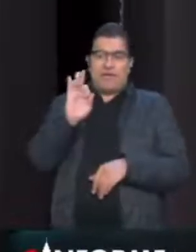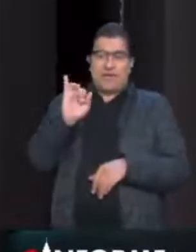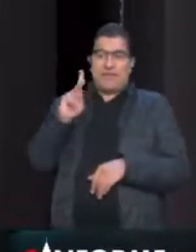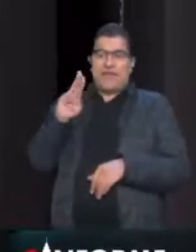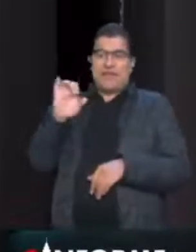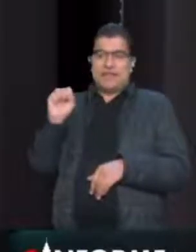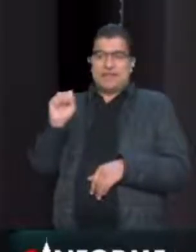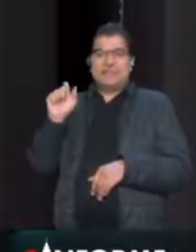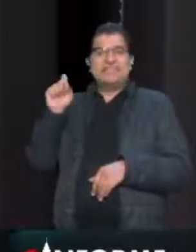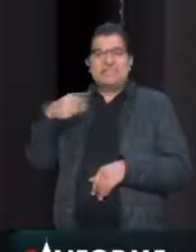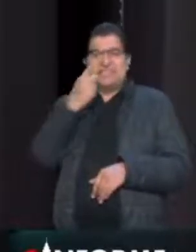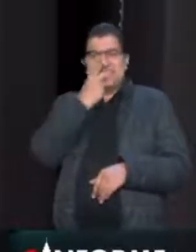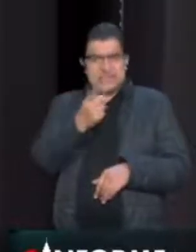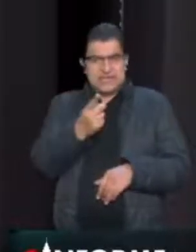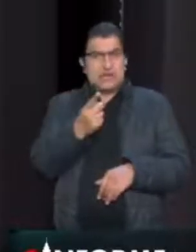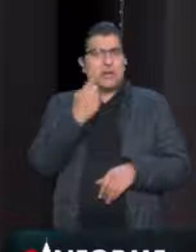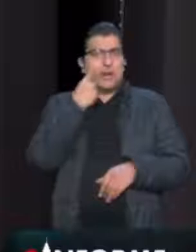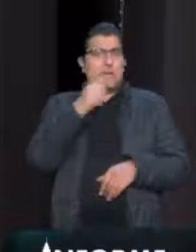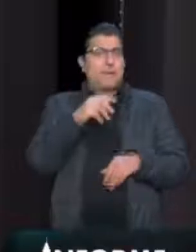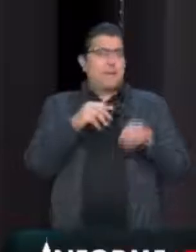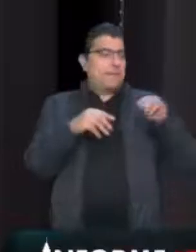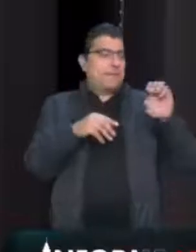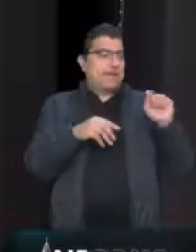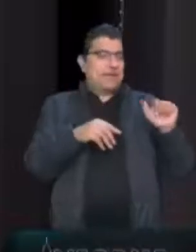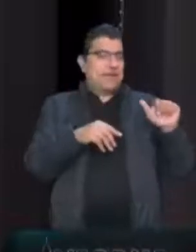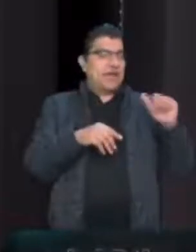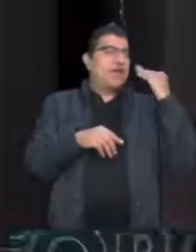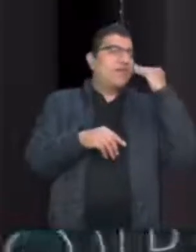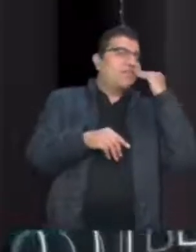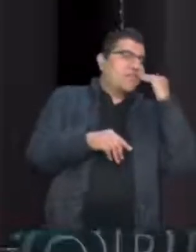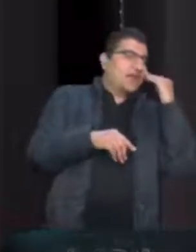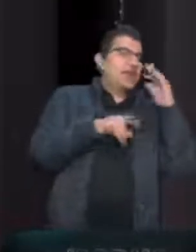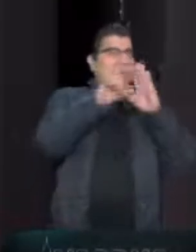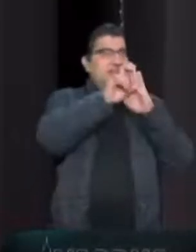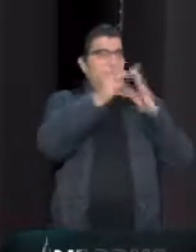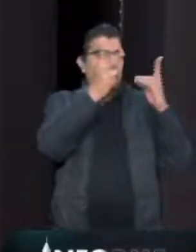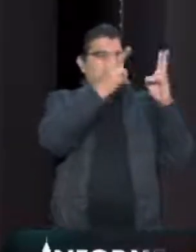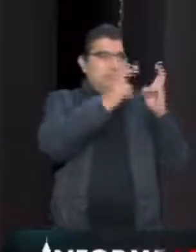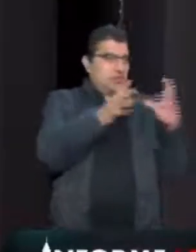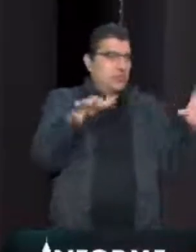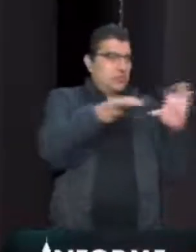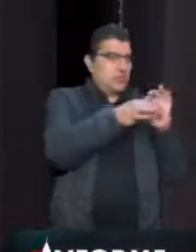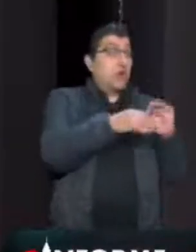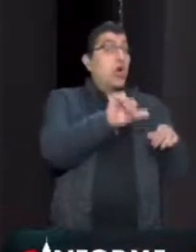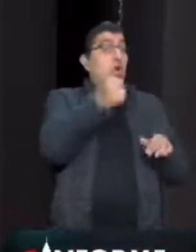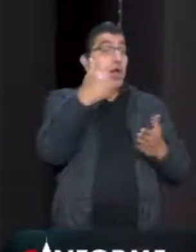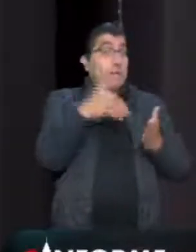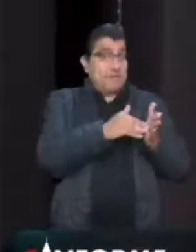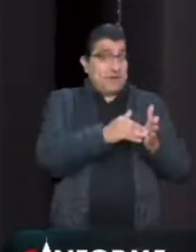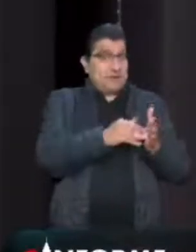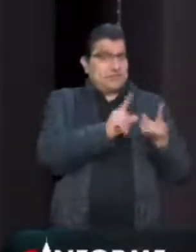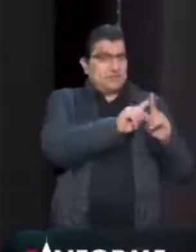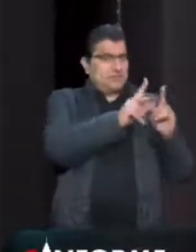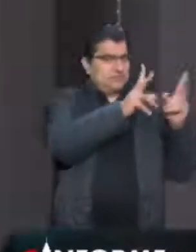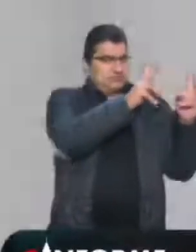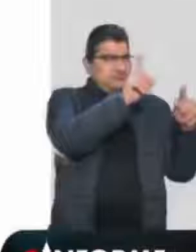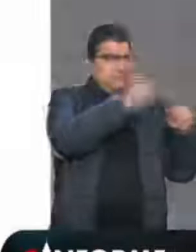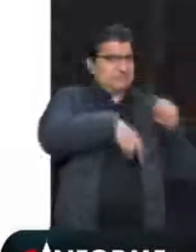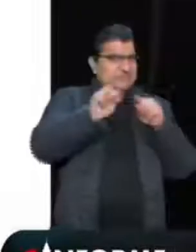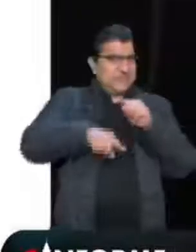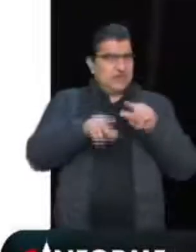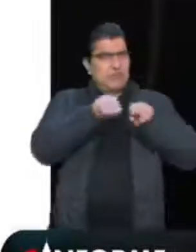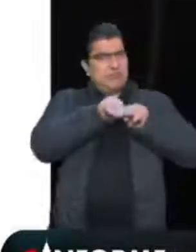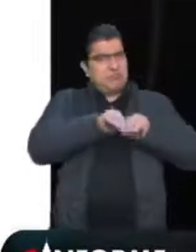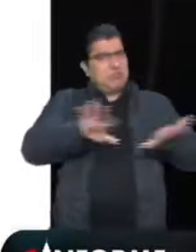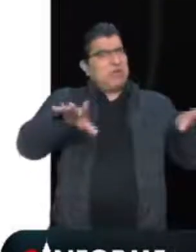es que Meta ha bajado de Facebook y de Instagram un poco más de 11,000 publicaciones que